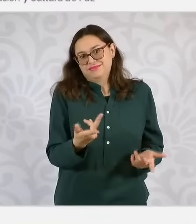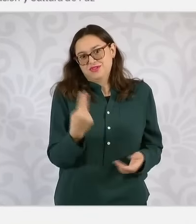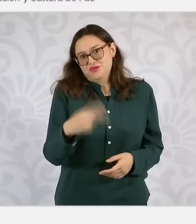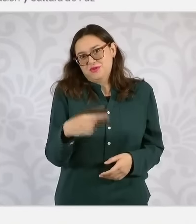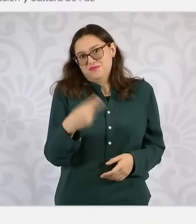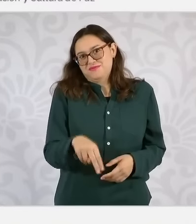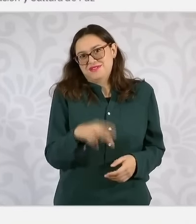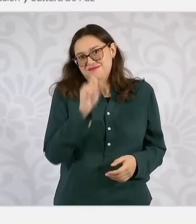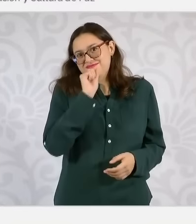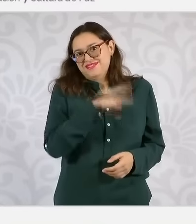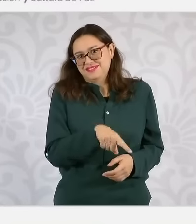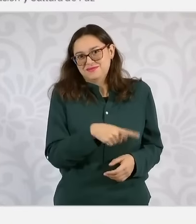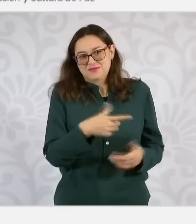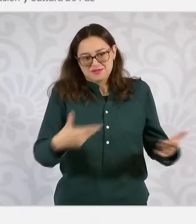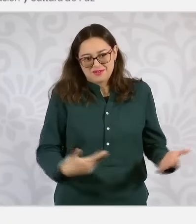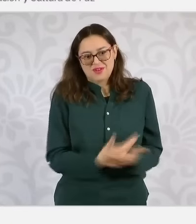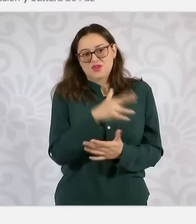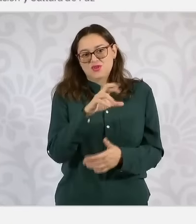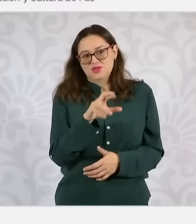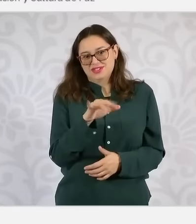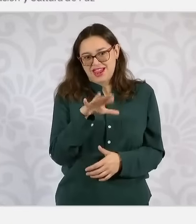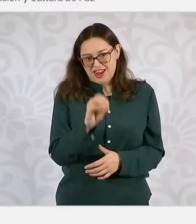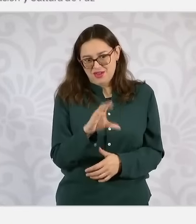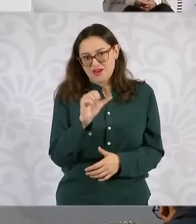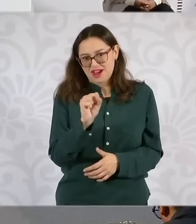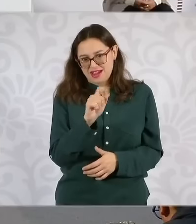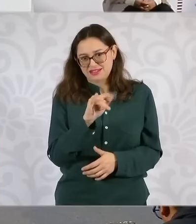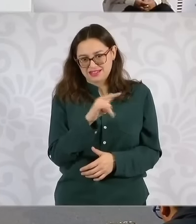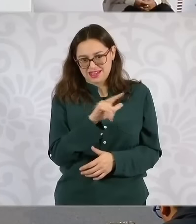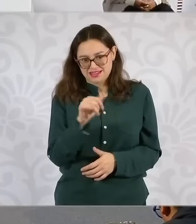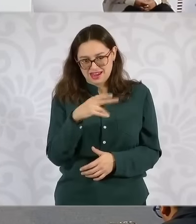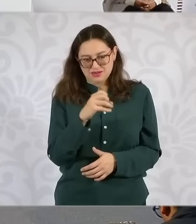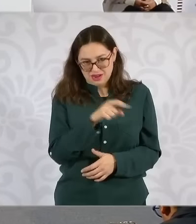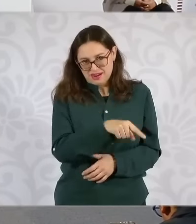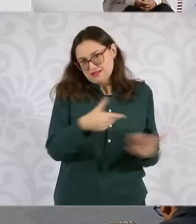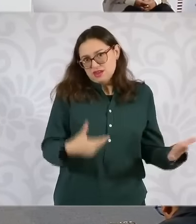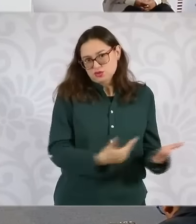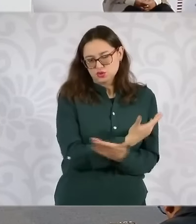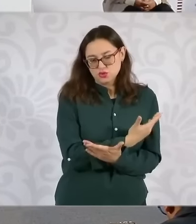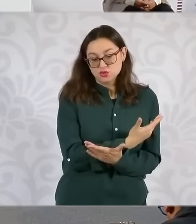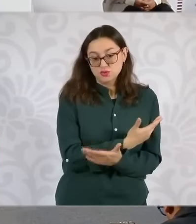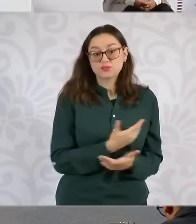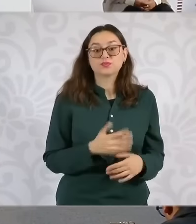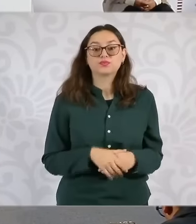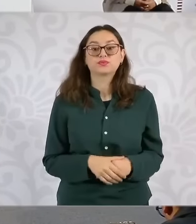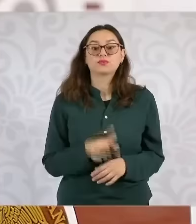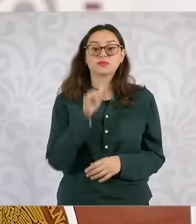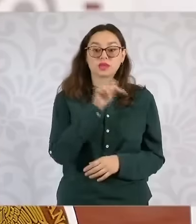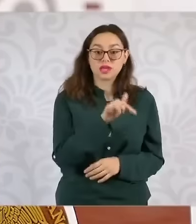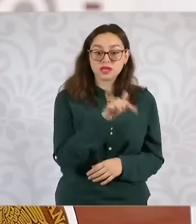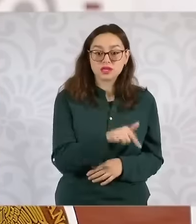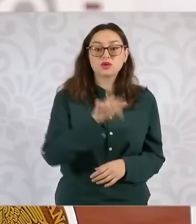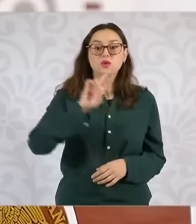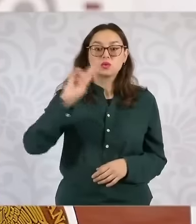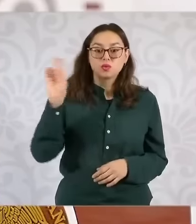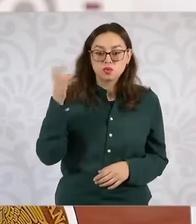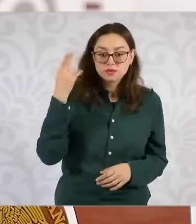así lo decidió la doctora Sheinbaum, Rosario Castellanos. Ahí vamos a tener una nueva institución.